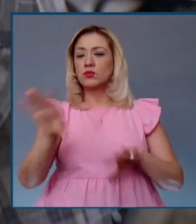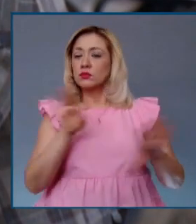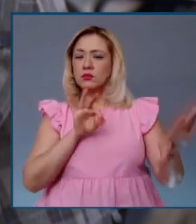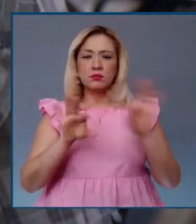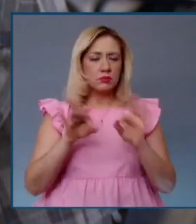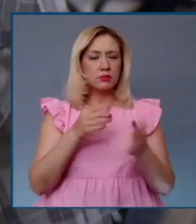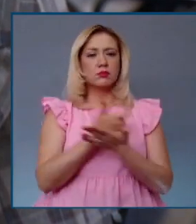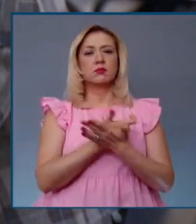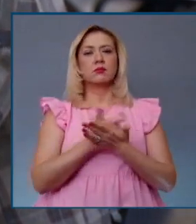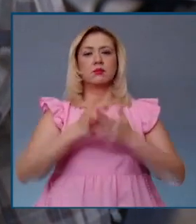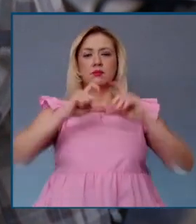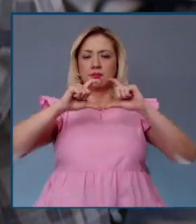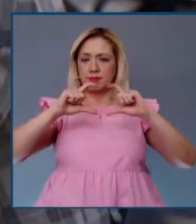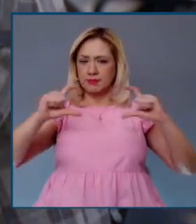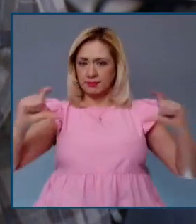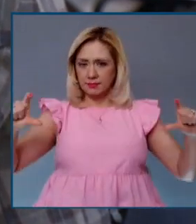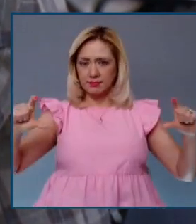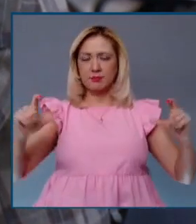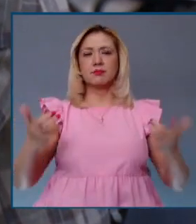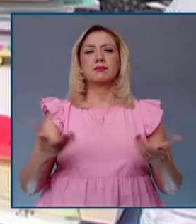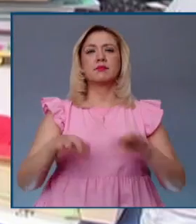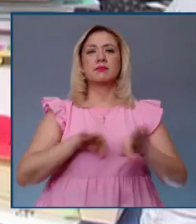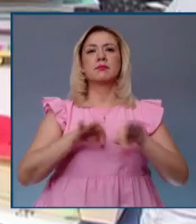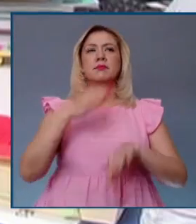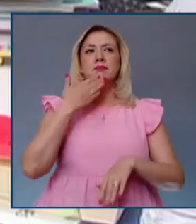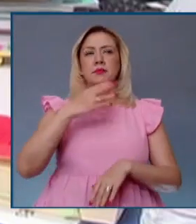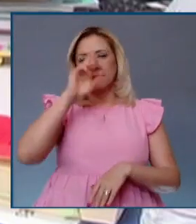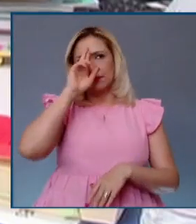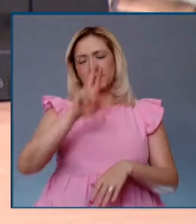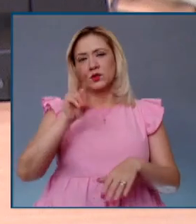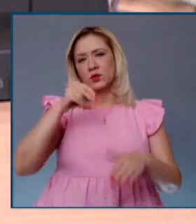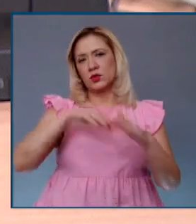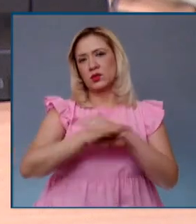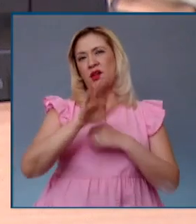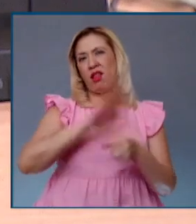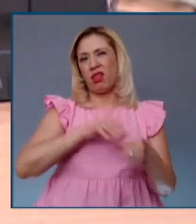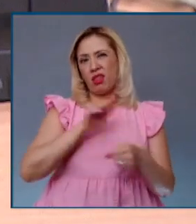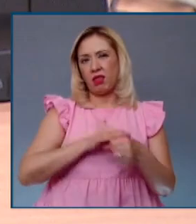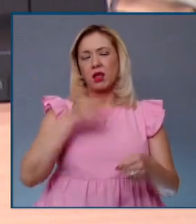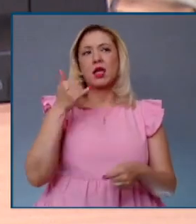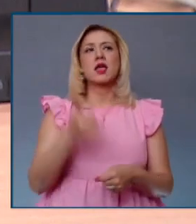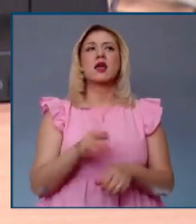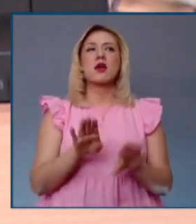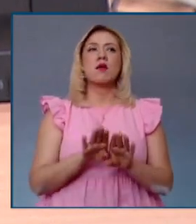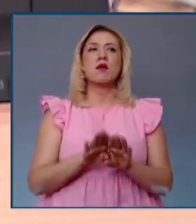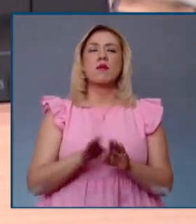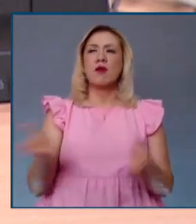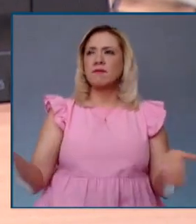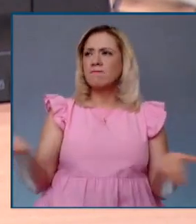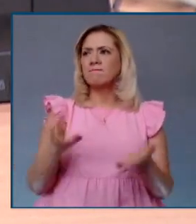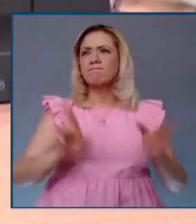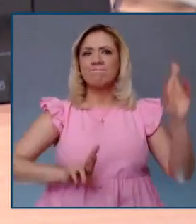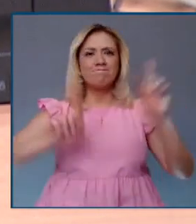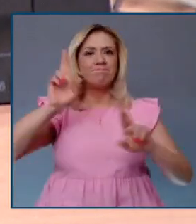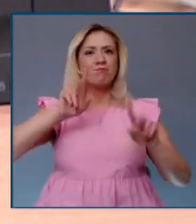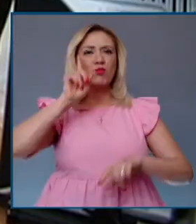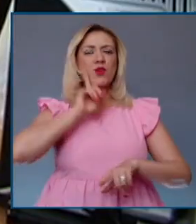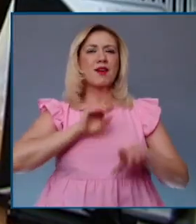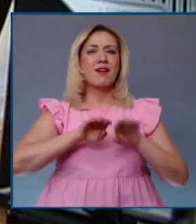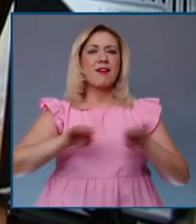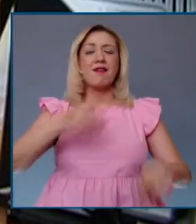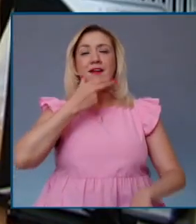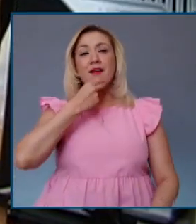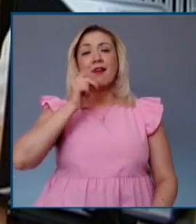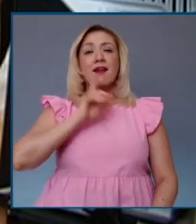ambiente laboral libre de acoso y violencia de género, así como el fomento de la participación equitativa de mujeres y hombres en todos los